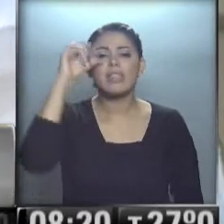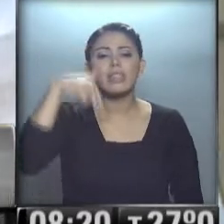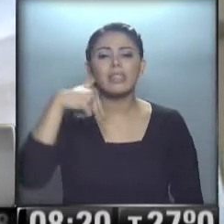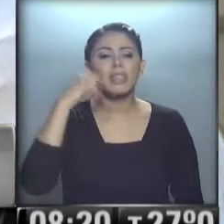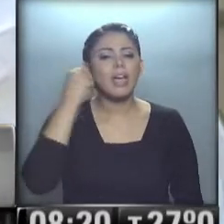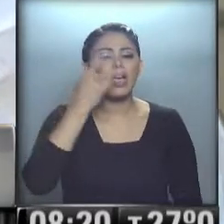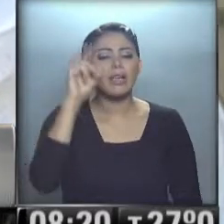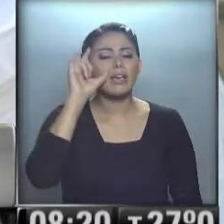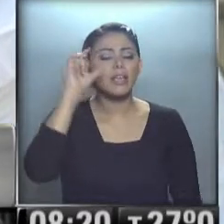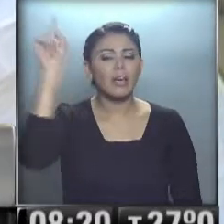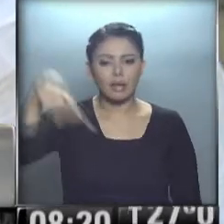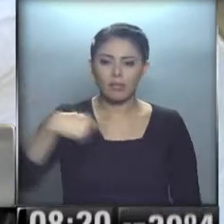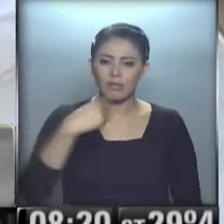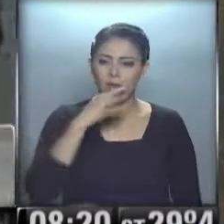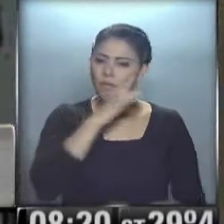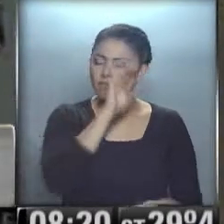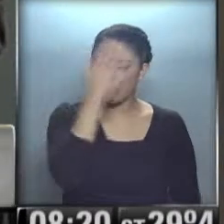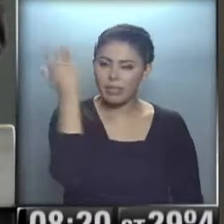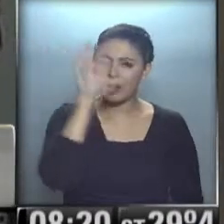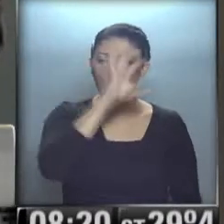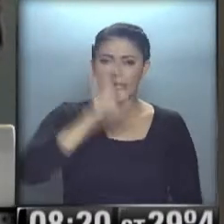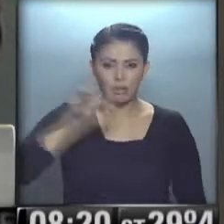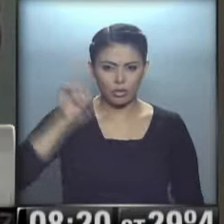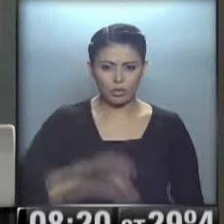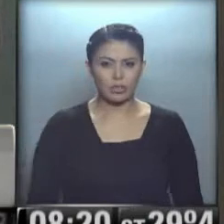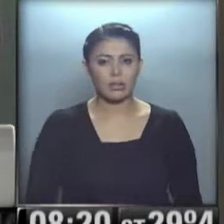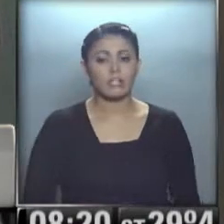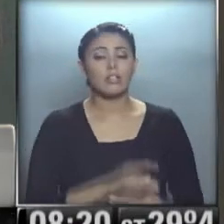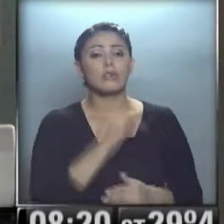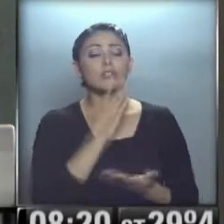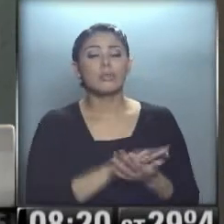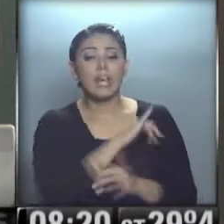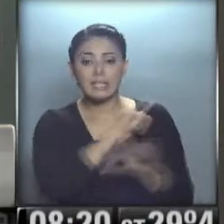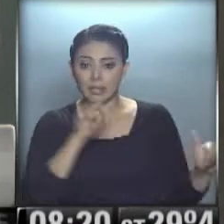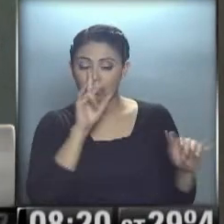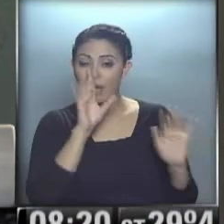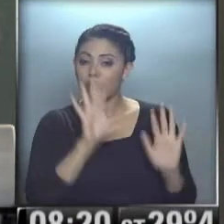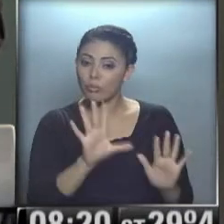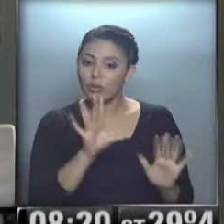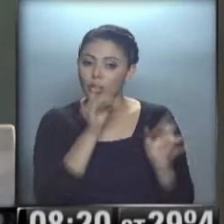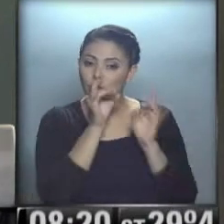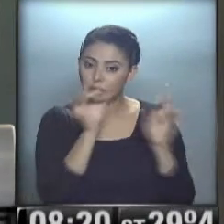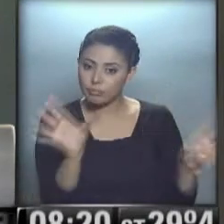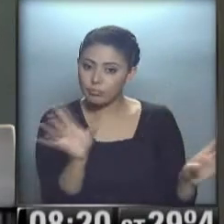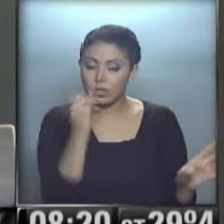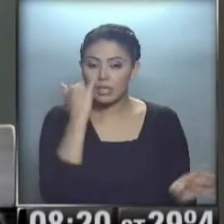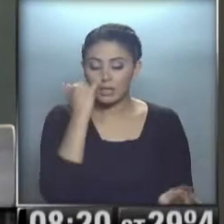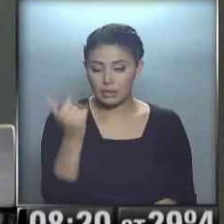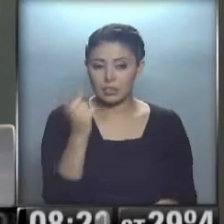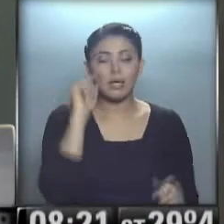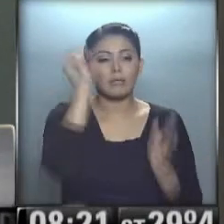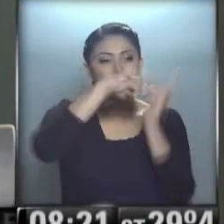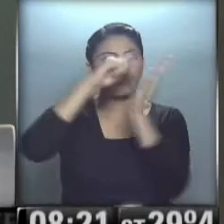del NEA y del NOA. Sí, con respecto al sistema de alerta de prevención epidemiológica, se han suscrito